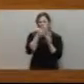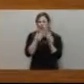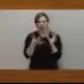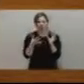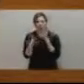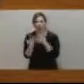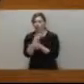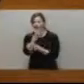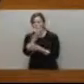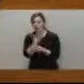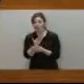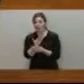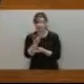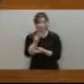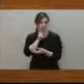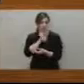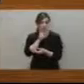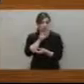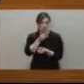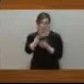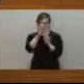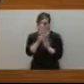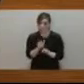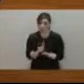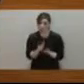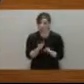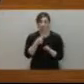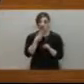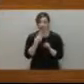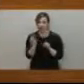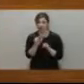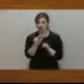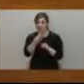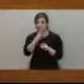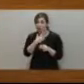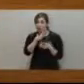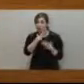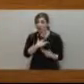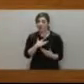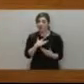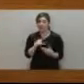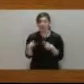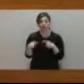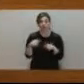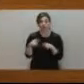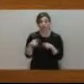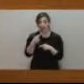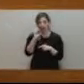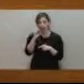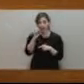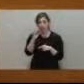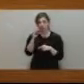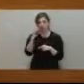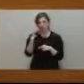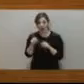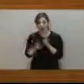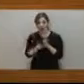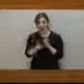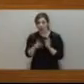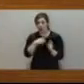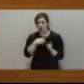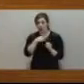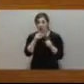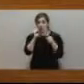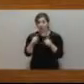mire, una de las cosas que dicen esos informes, y por lo que le digo que no pueden mantener al actual gerente del GIPA, es que se aportaron 2 conjuntos de